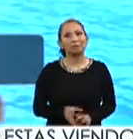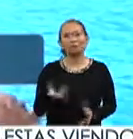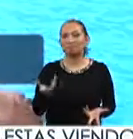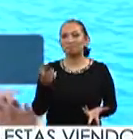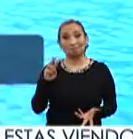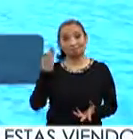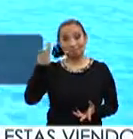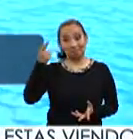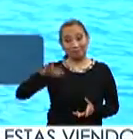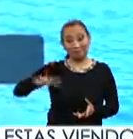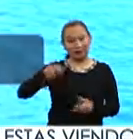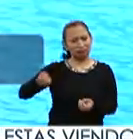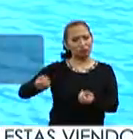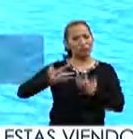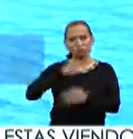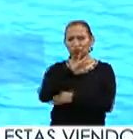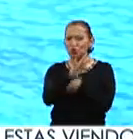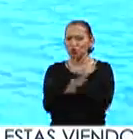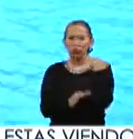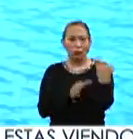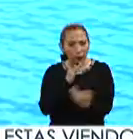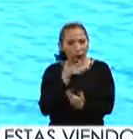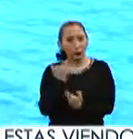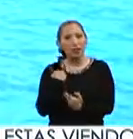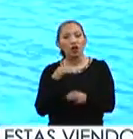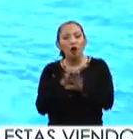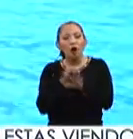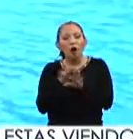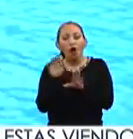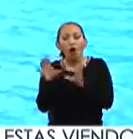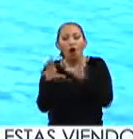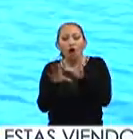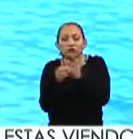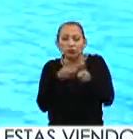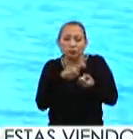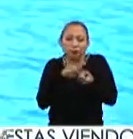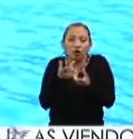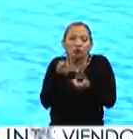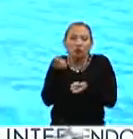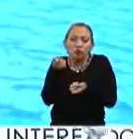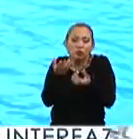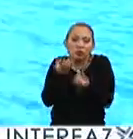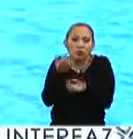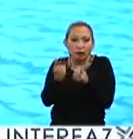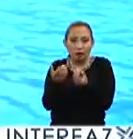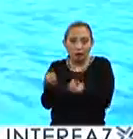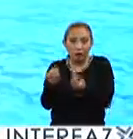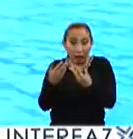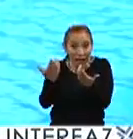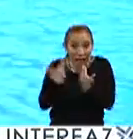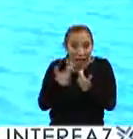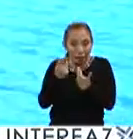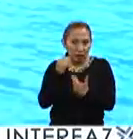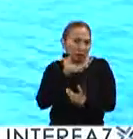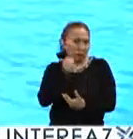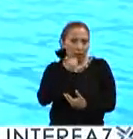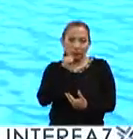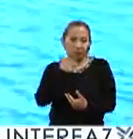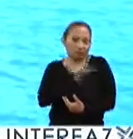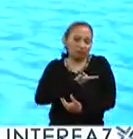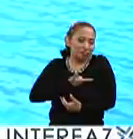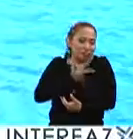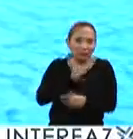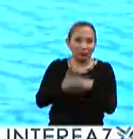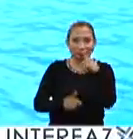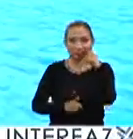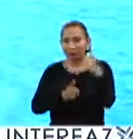Pues la universidad te lo da todo y son como pequeñas formas de devolverle lo que te da. Además de que a mí siempre me ha apasionado